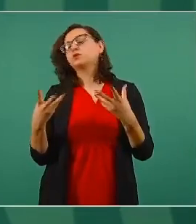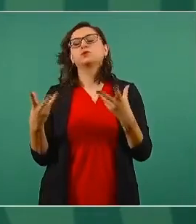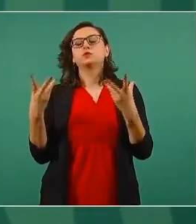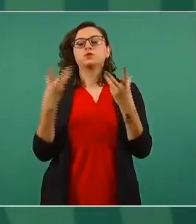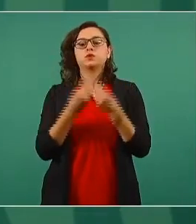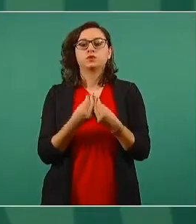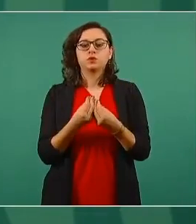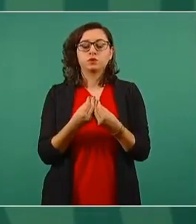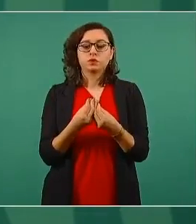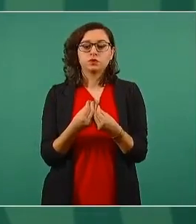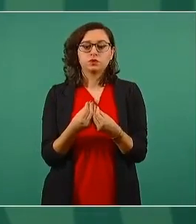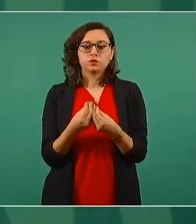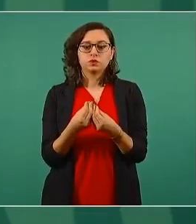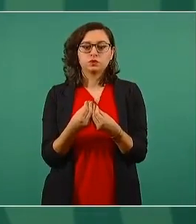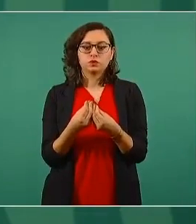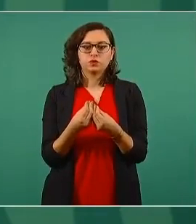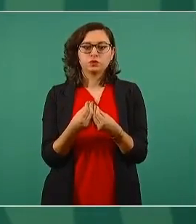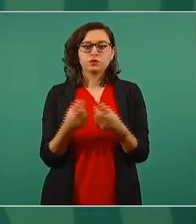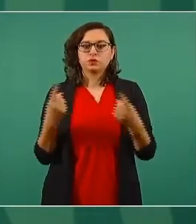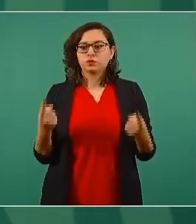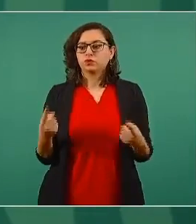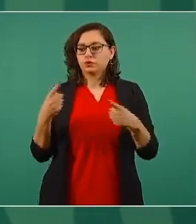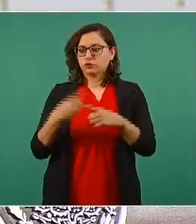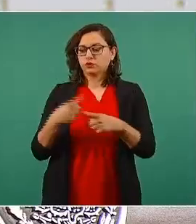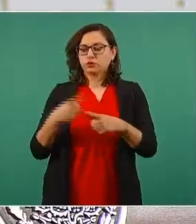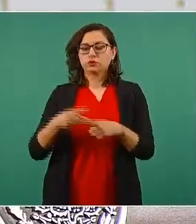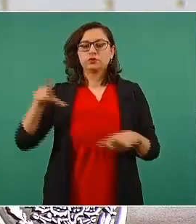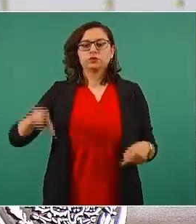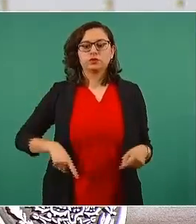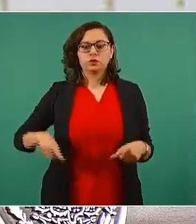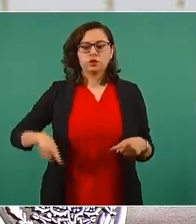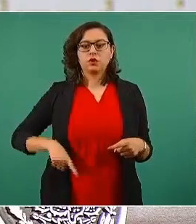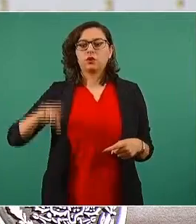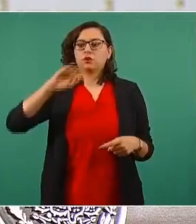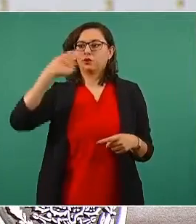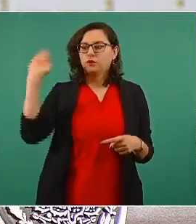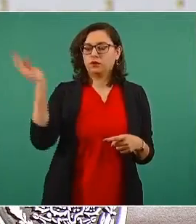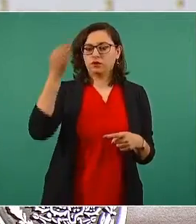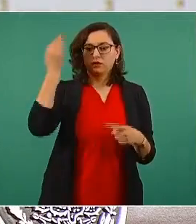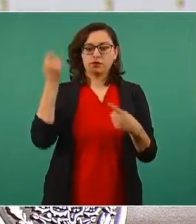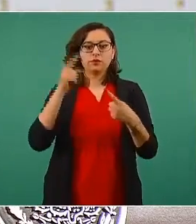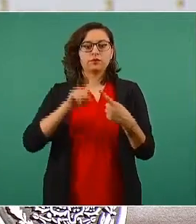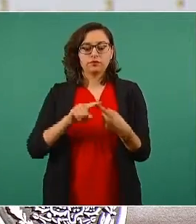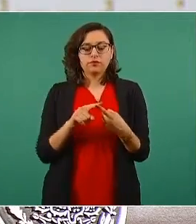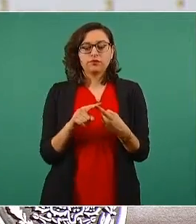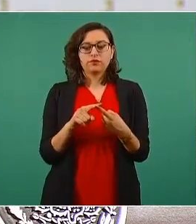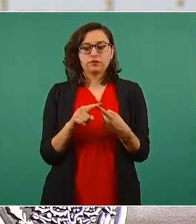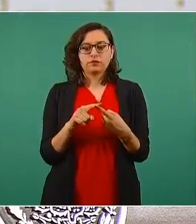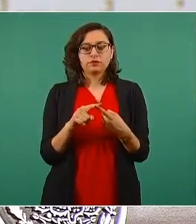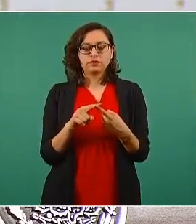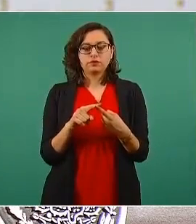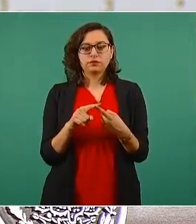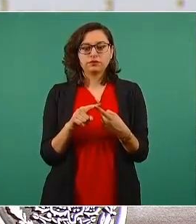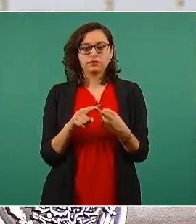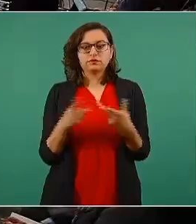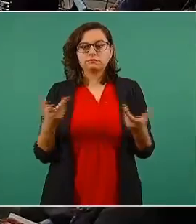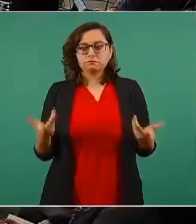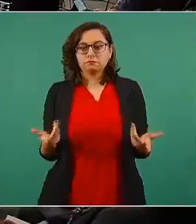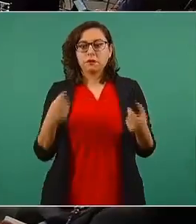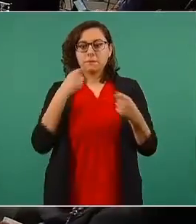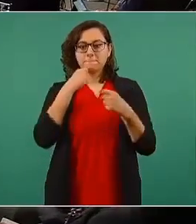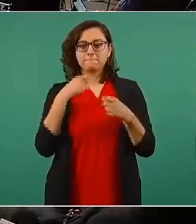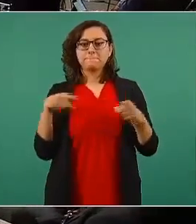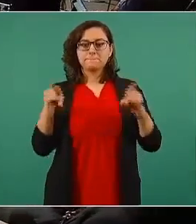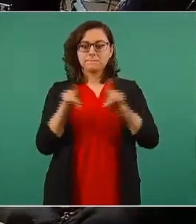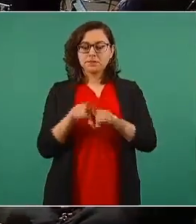coordinada, los que integramos el gobierno federal, nos estamos coordinando también